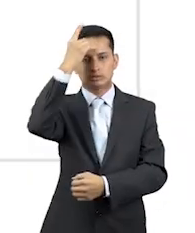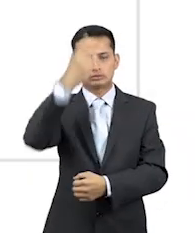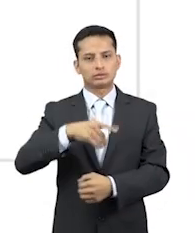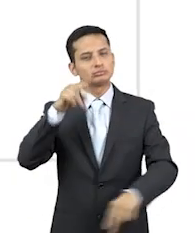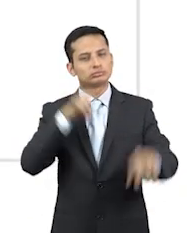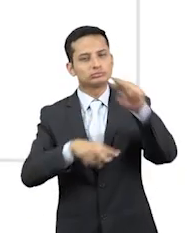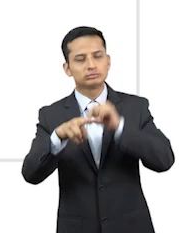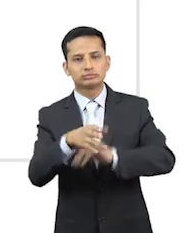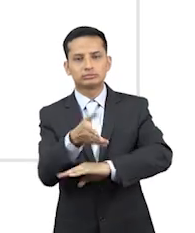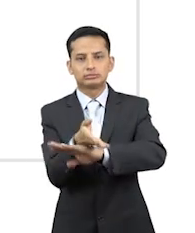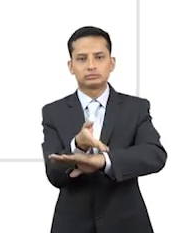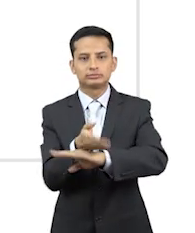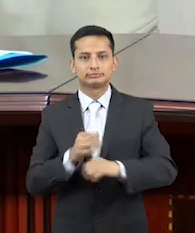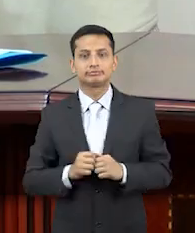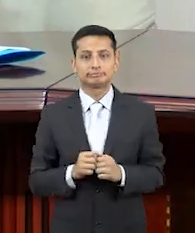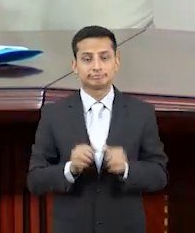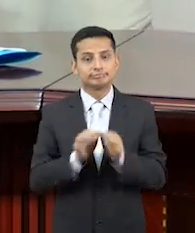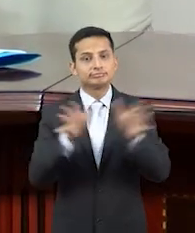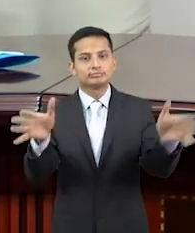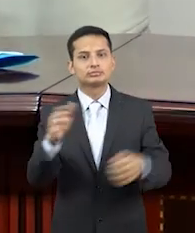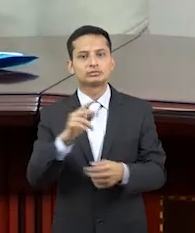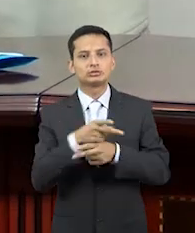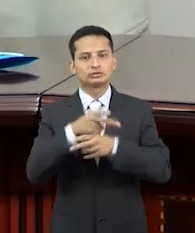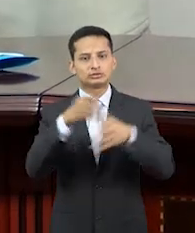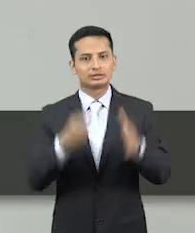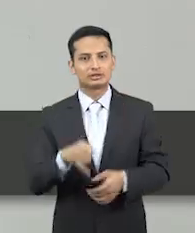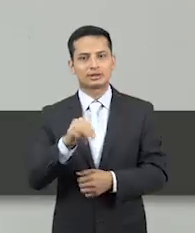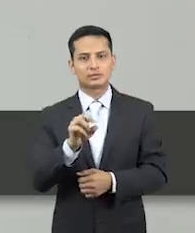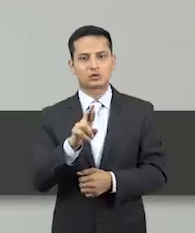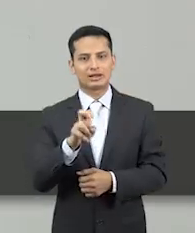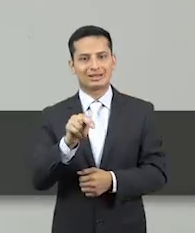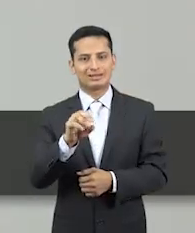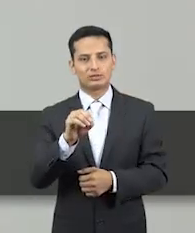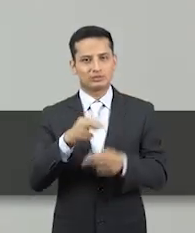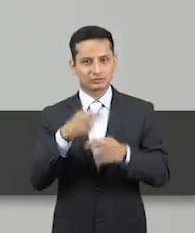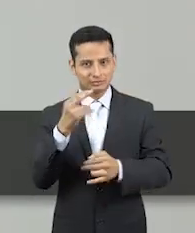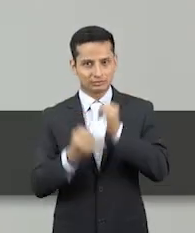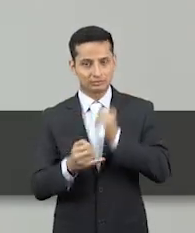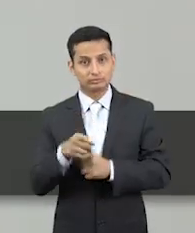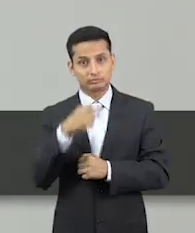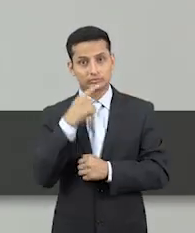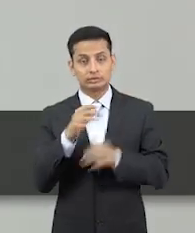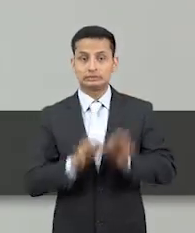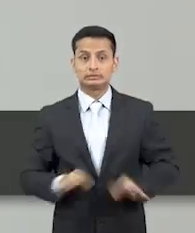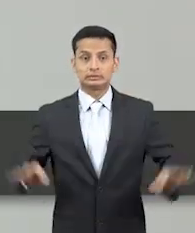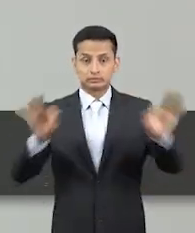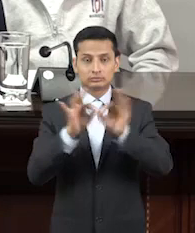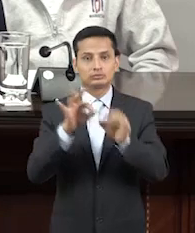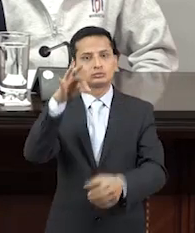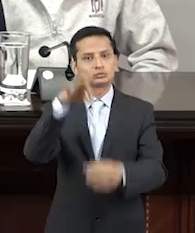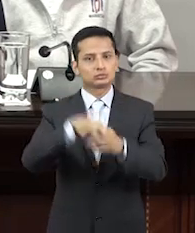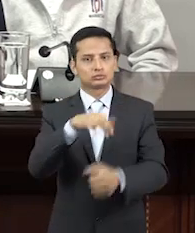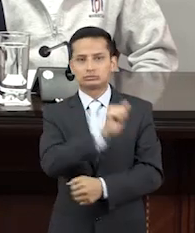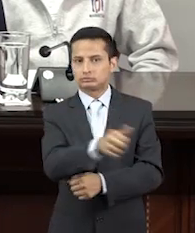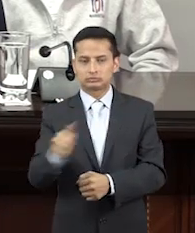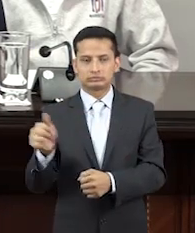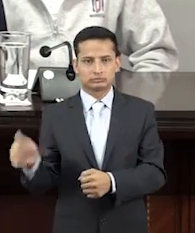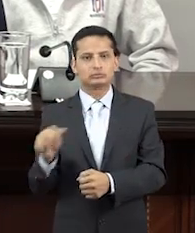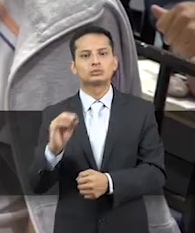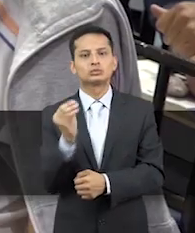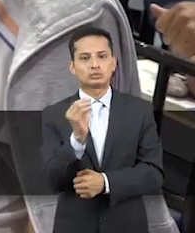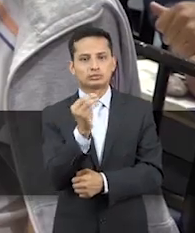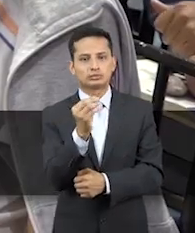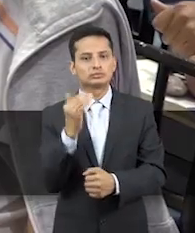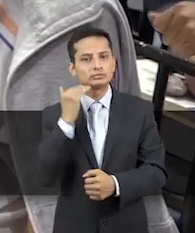Facultativo, Análisis y Propuestas. El acto estuvo presidido por la consejera Camila Moreno, quien expuso la importancia de ejercer el voto facultativo